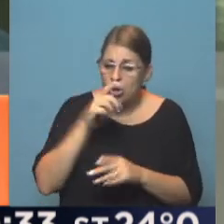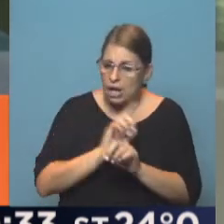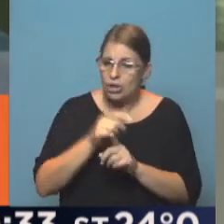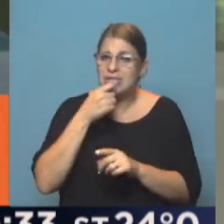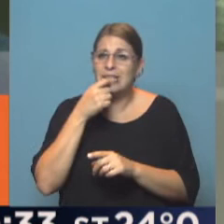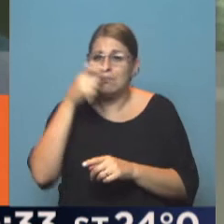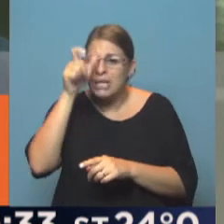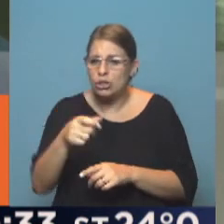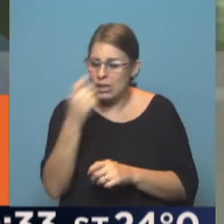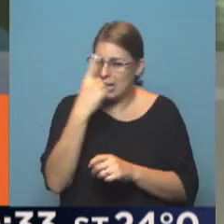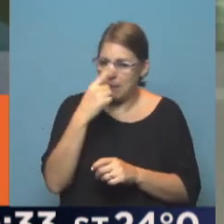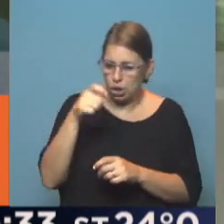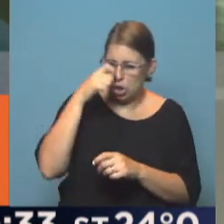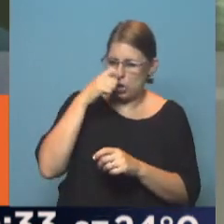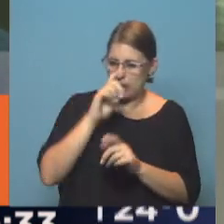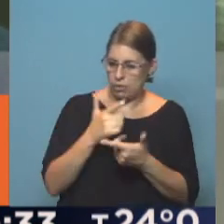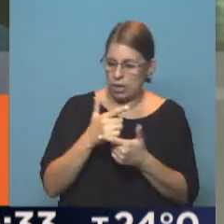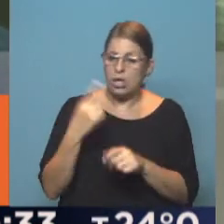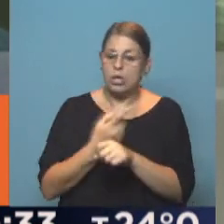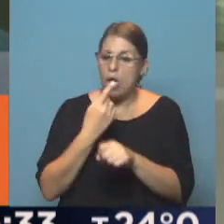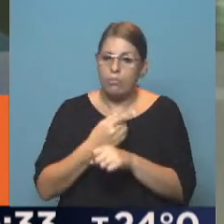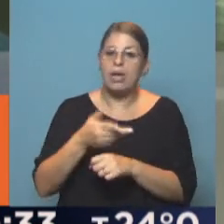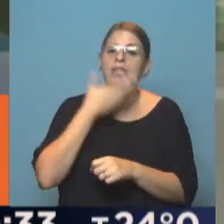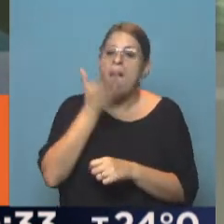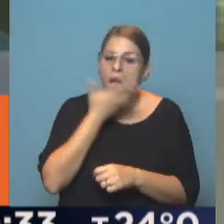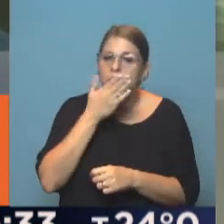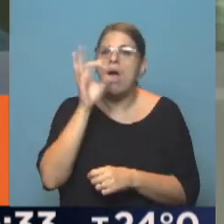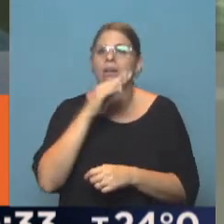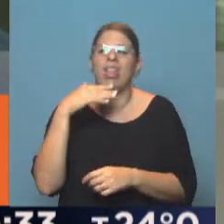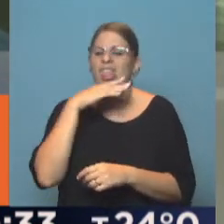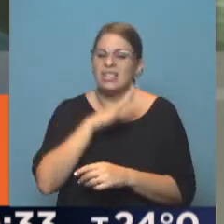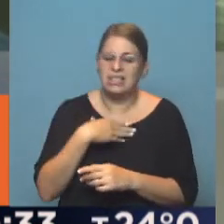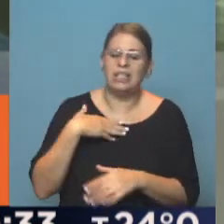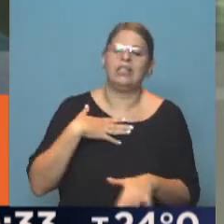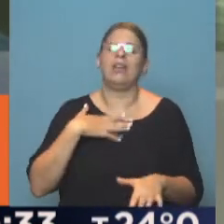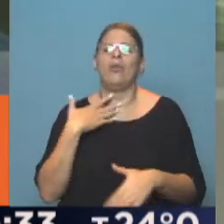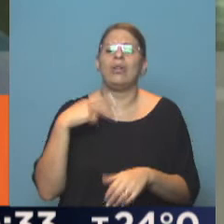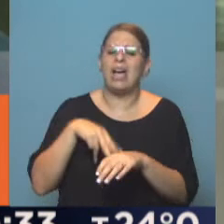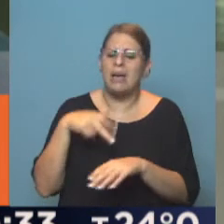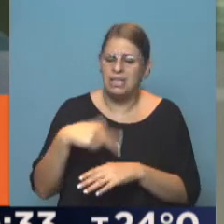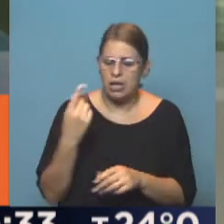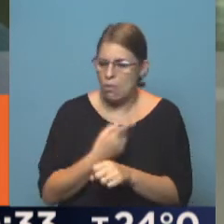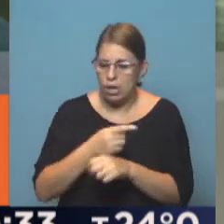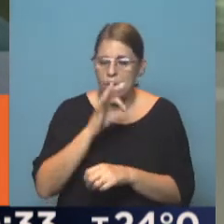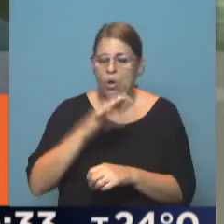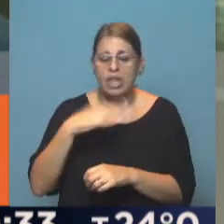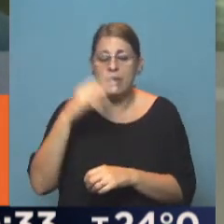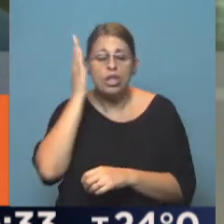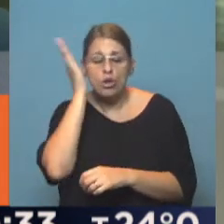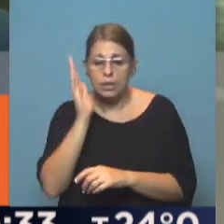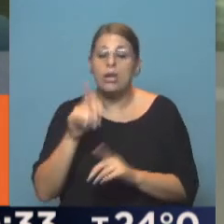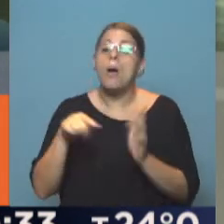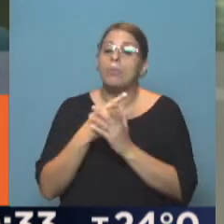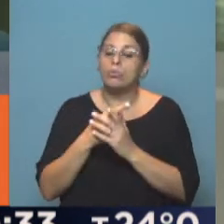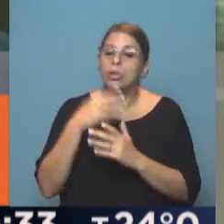está inmediatamente drogada no pueda hablar y tenga que balbucear y arrastrarse o estar durmiendo lo que sí